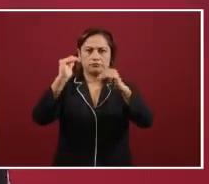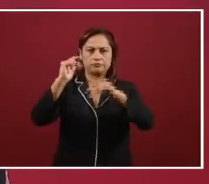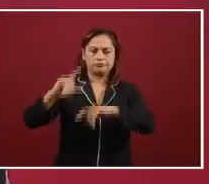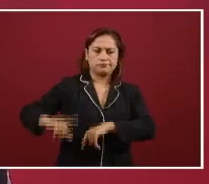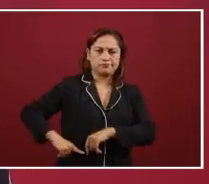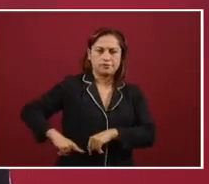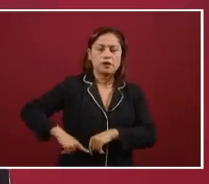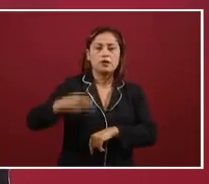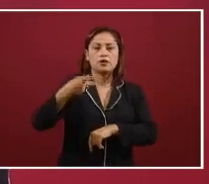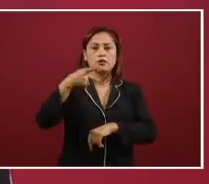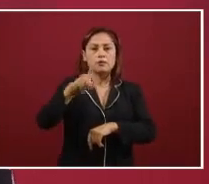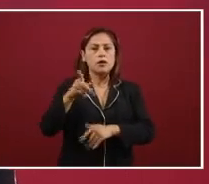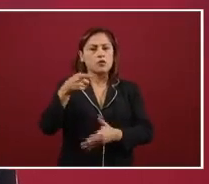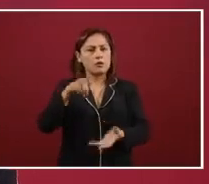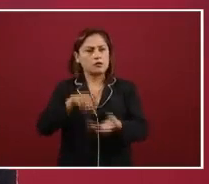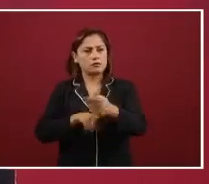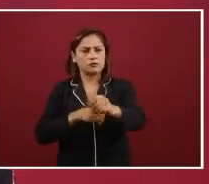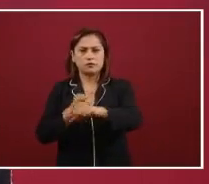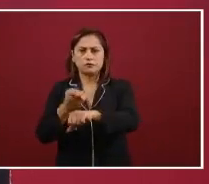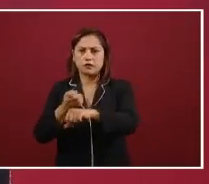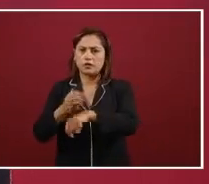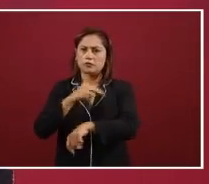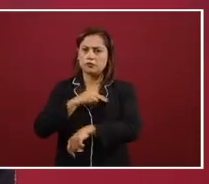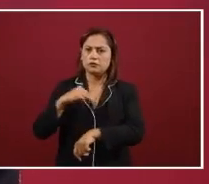y en los municipios,